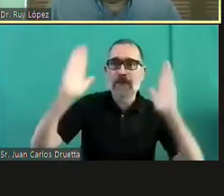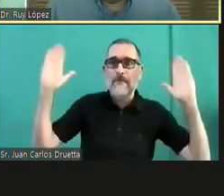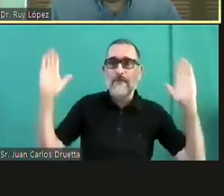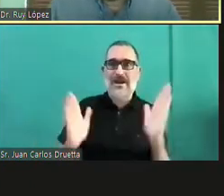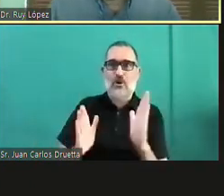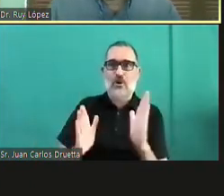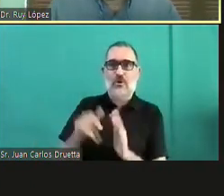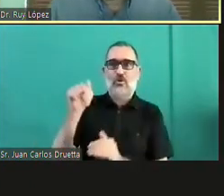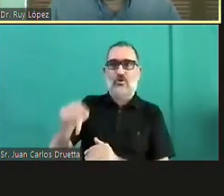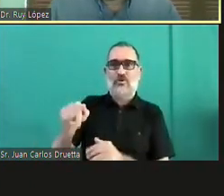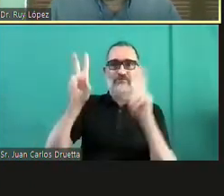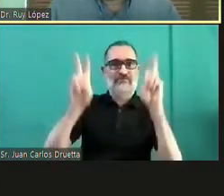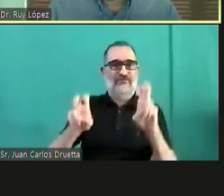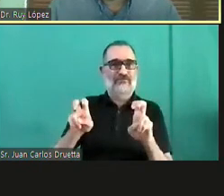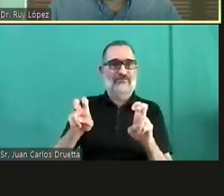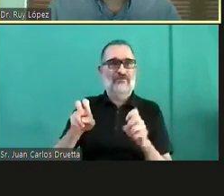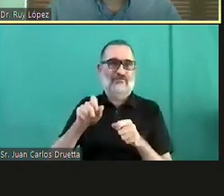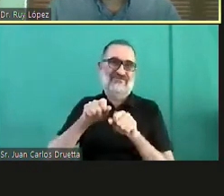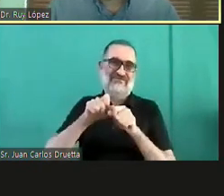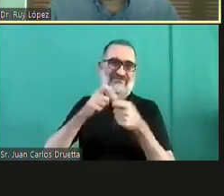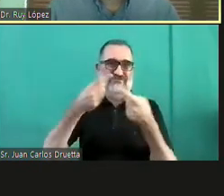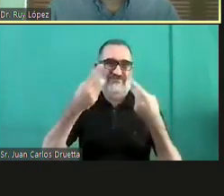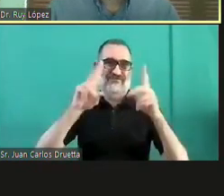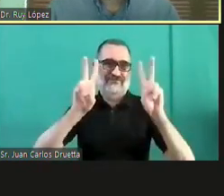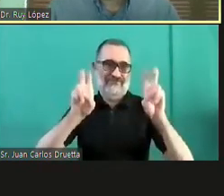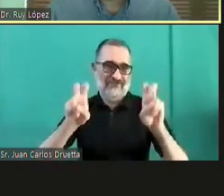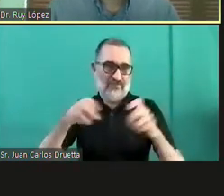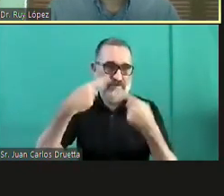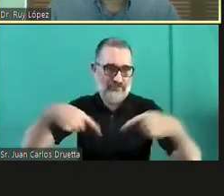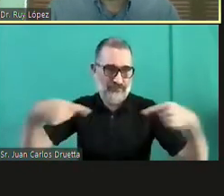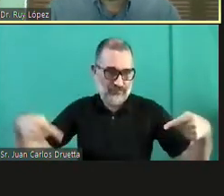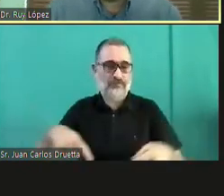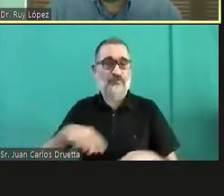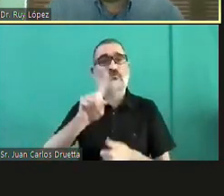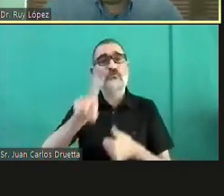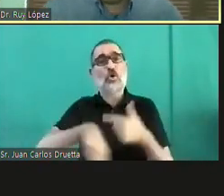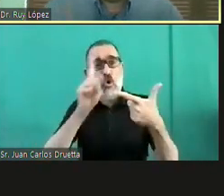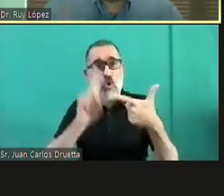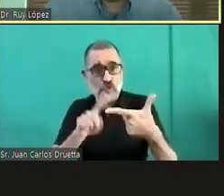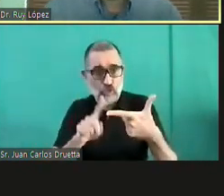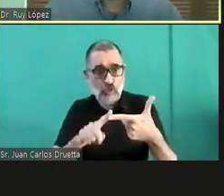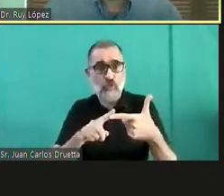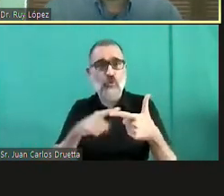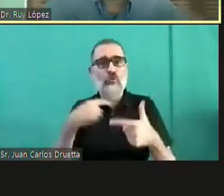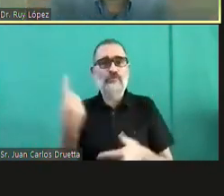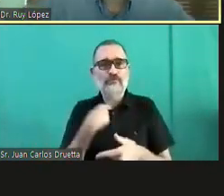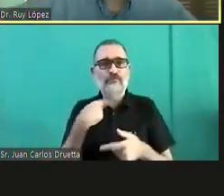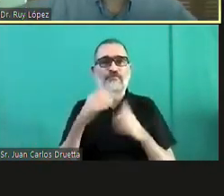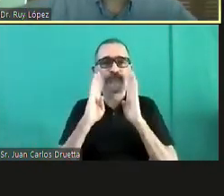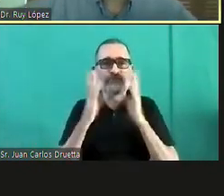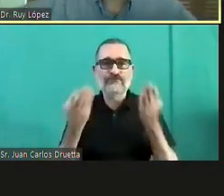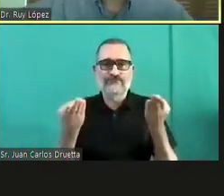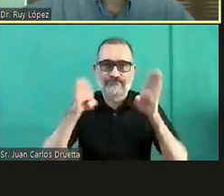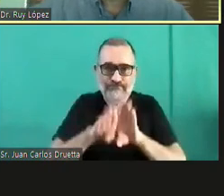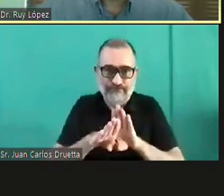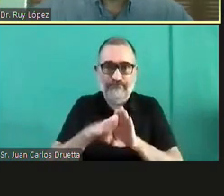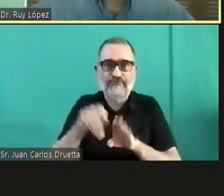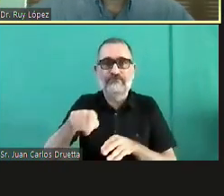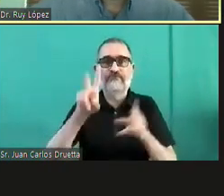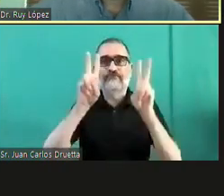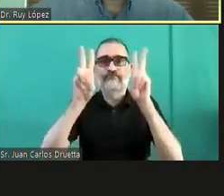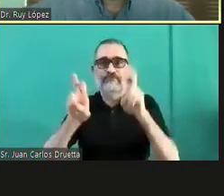la iniciativa que se presentó como urgente de acercar el primer nivel de atención con la acción comunitaria